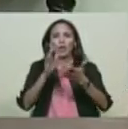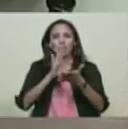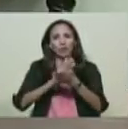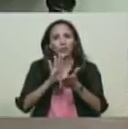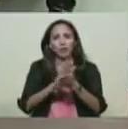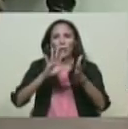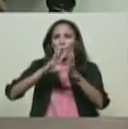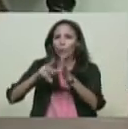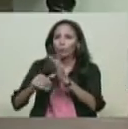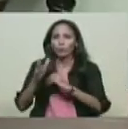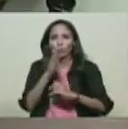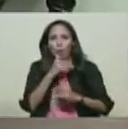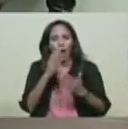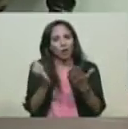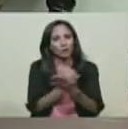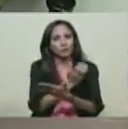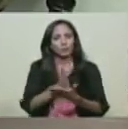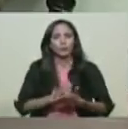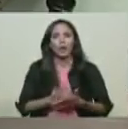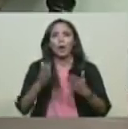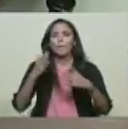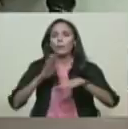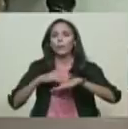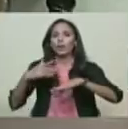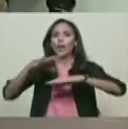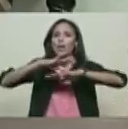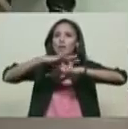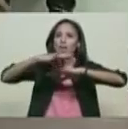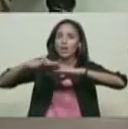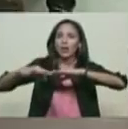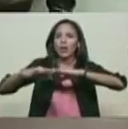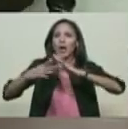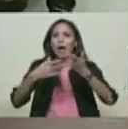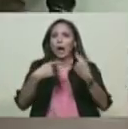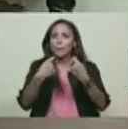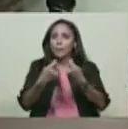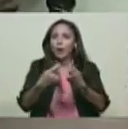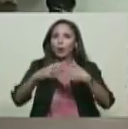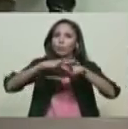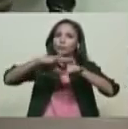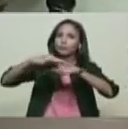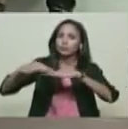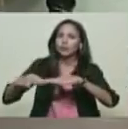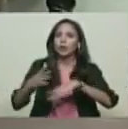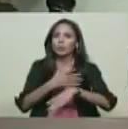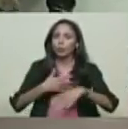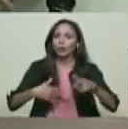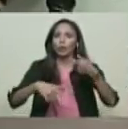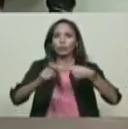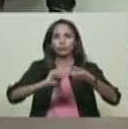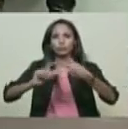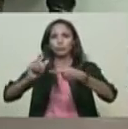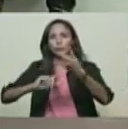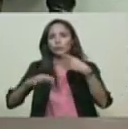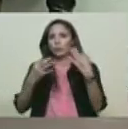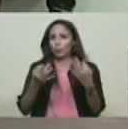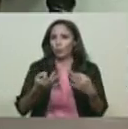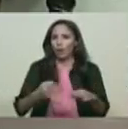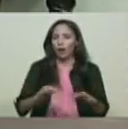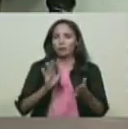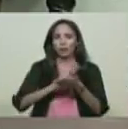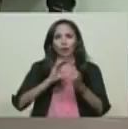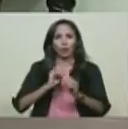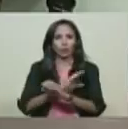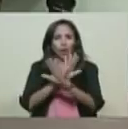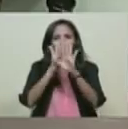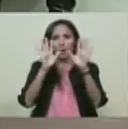con nuestras queridas islas de Aruba, Curazao y Bonaire. Quiero un comercio sano y he